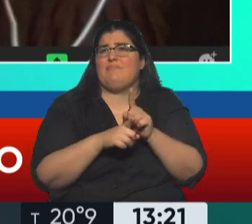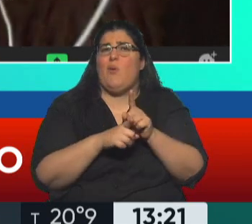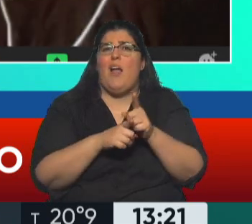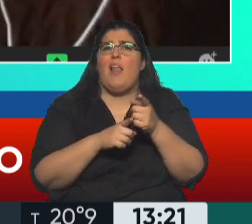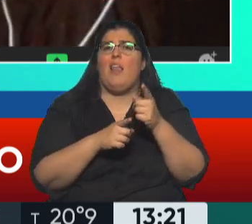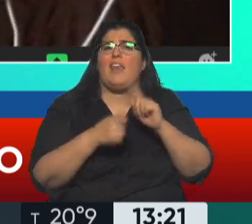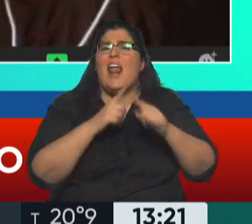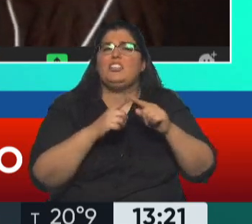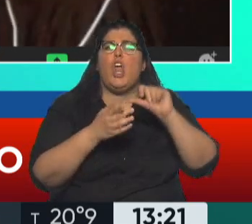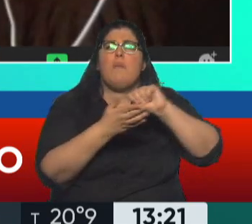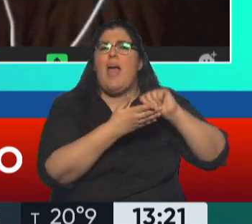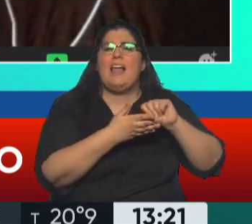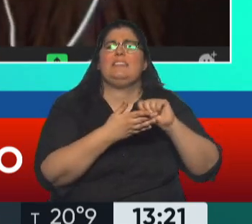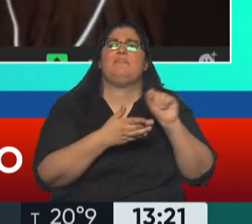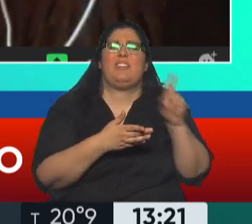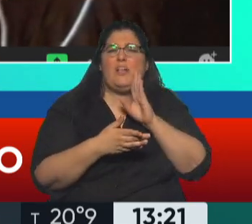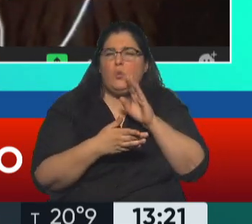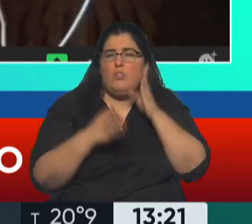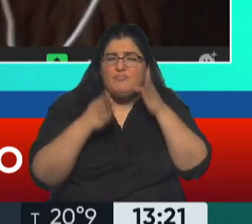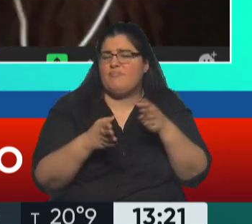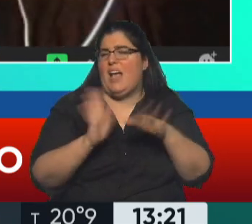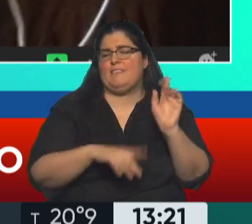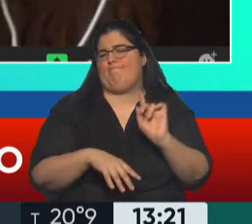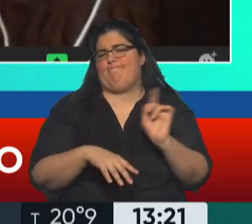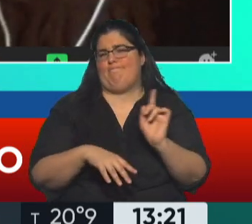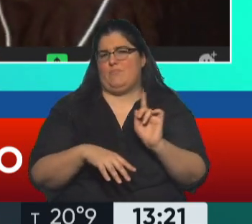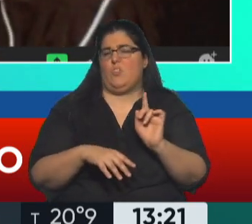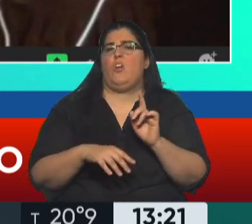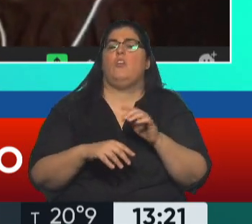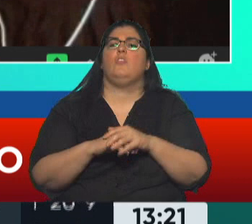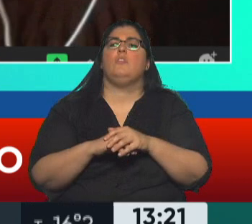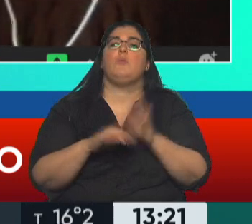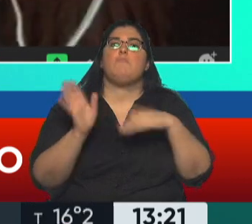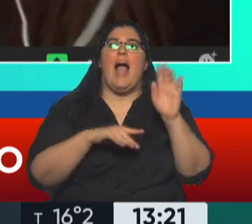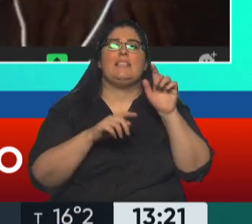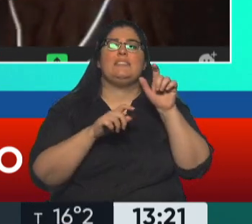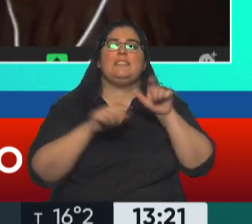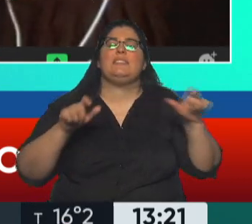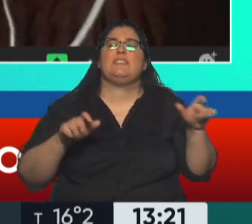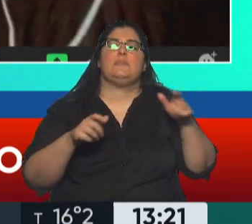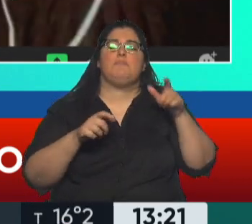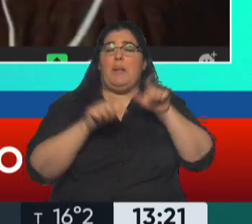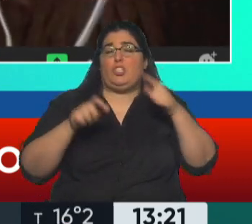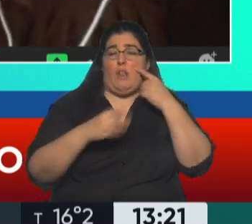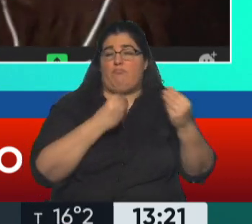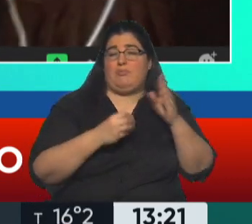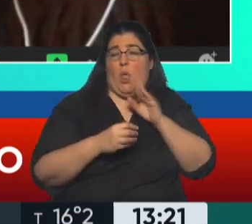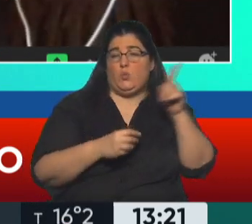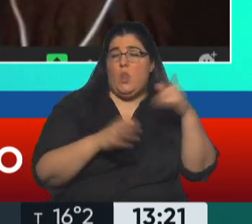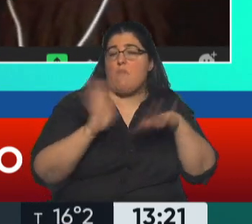de relaciones exteriores del país, pero por sobre todo esto para la visión del ciudadano americano no